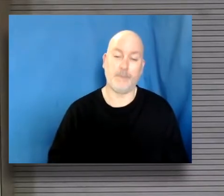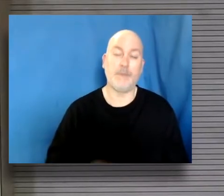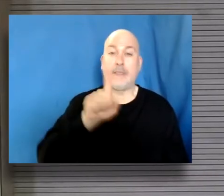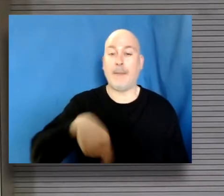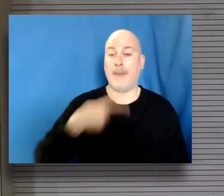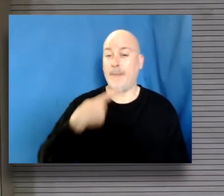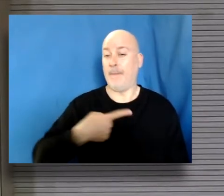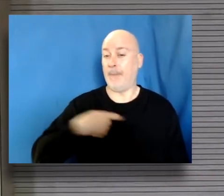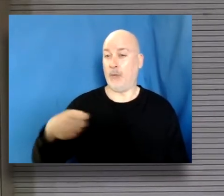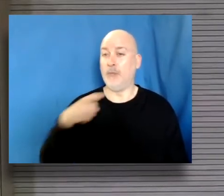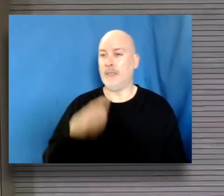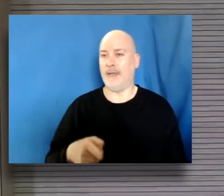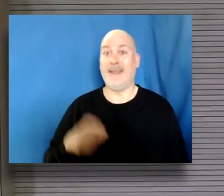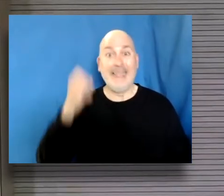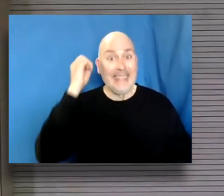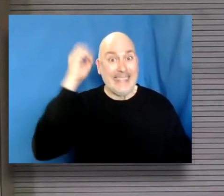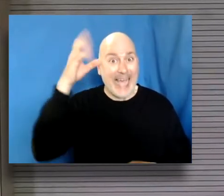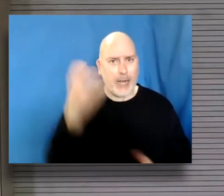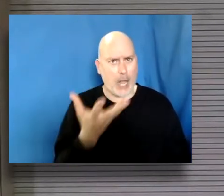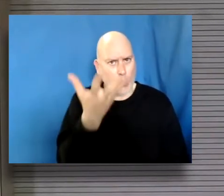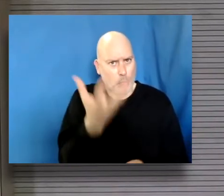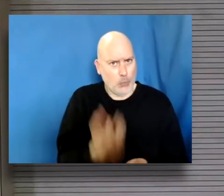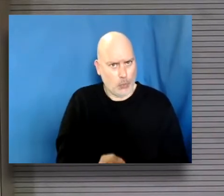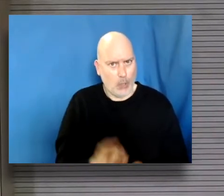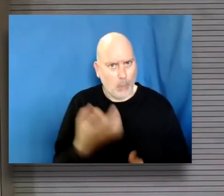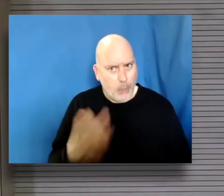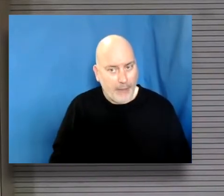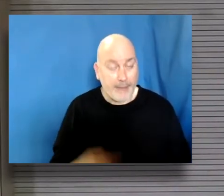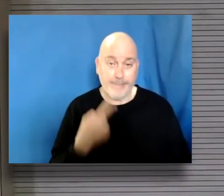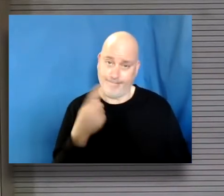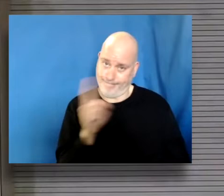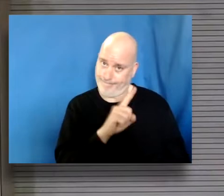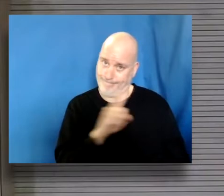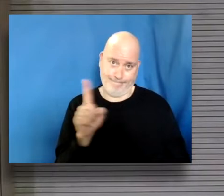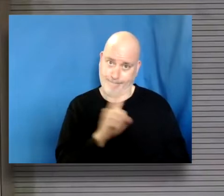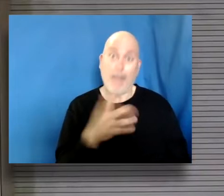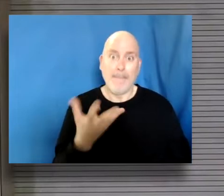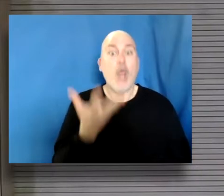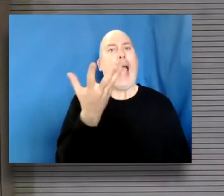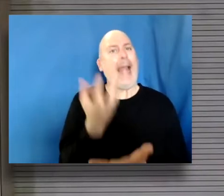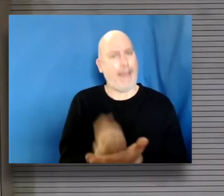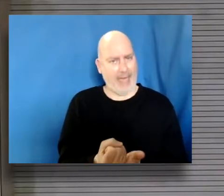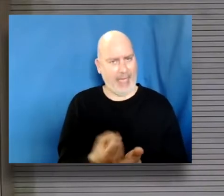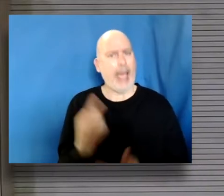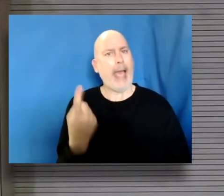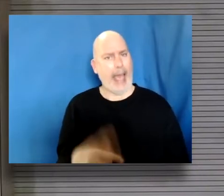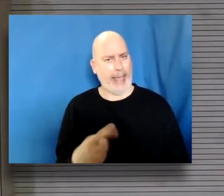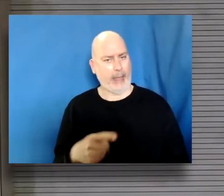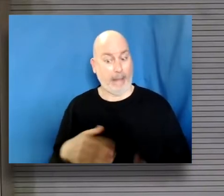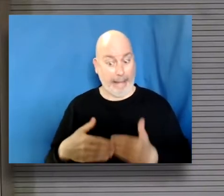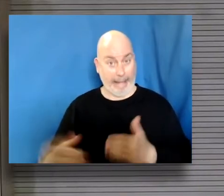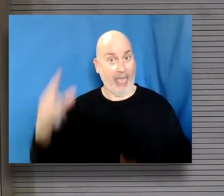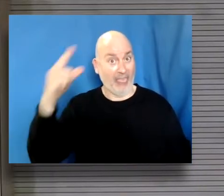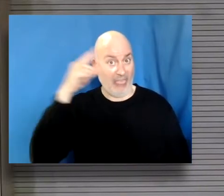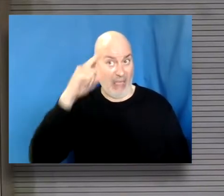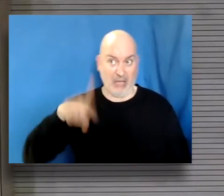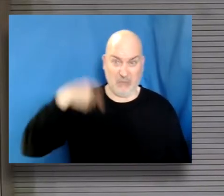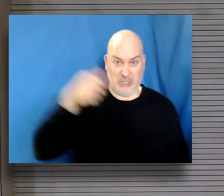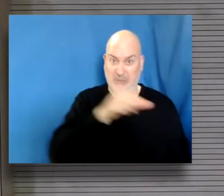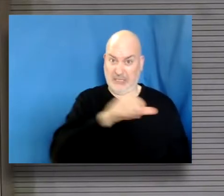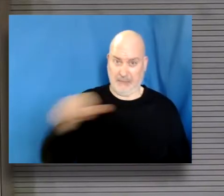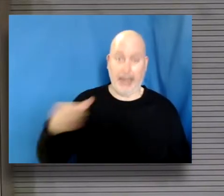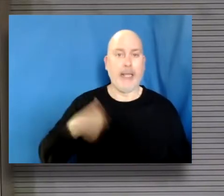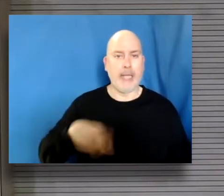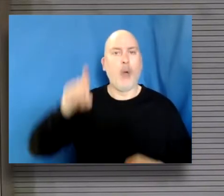si se podrá descargar la charla. No se puede descargar la charla, pero sí que queda grabada y en los próximos días, la próxima semana, la